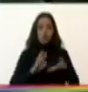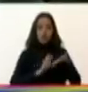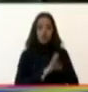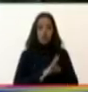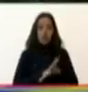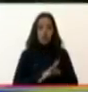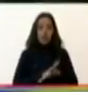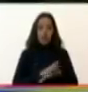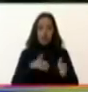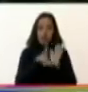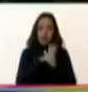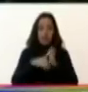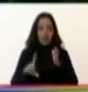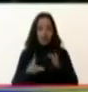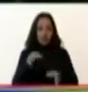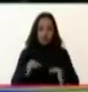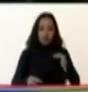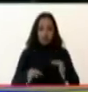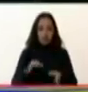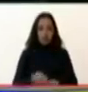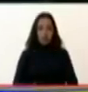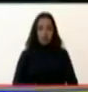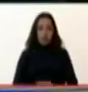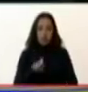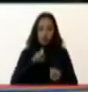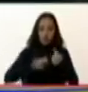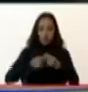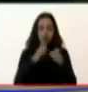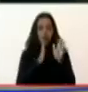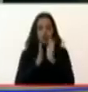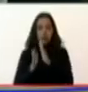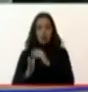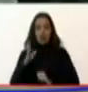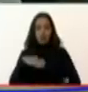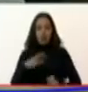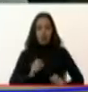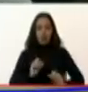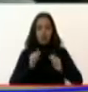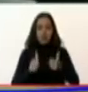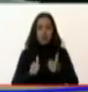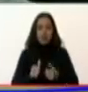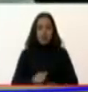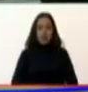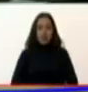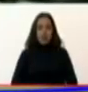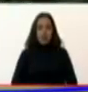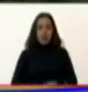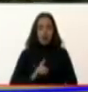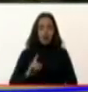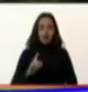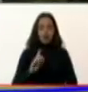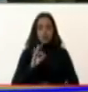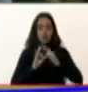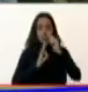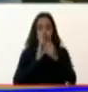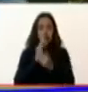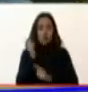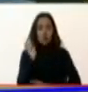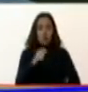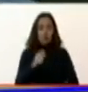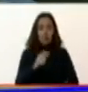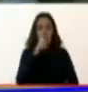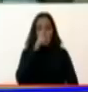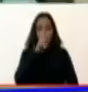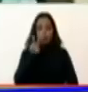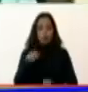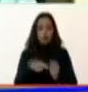jurídico, logístico y financiero para que arranque muy pronto, apenas el primer trimestre, la Universidad Internacional de las